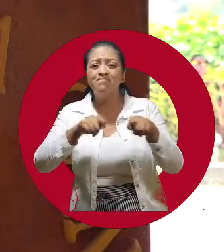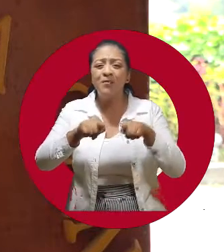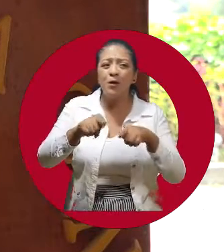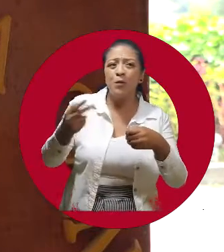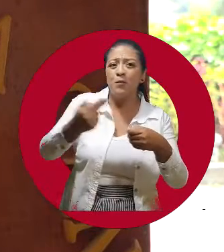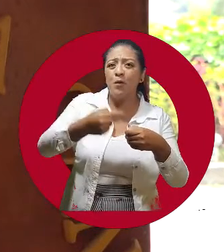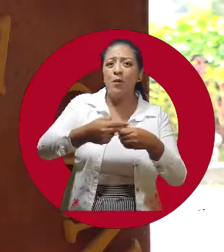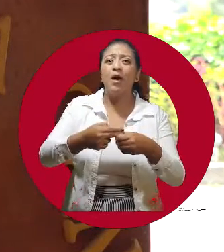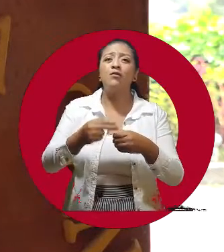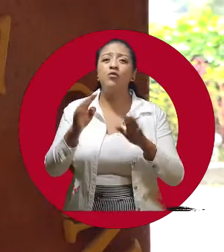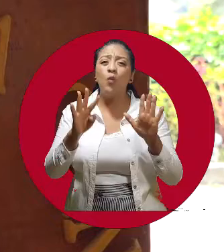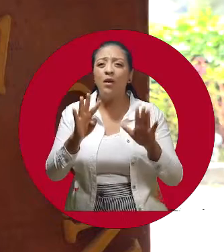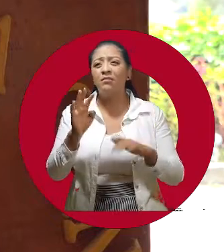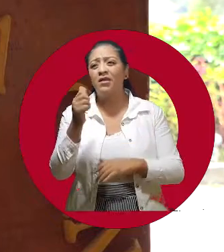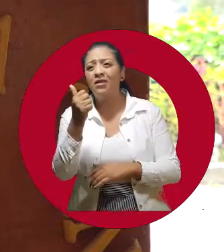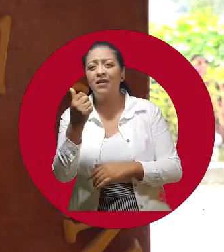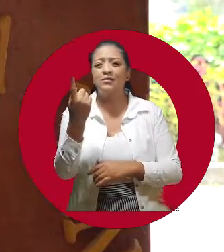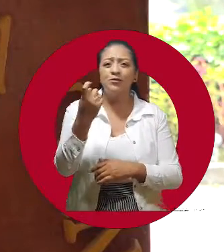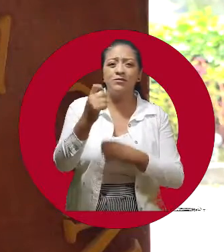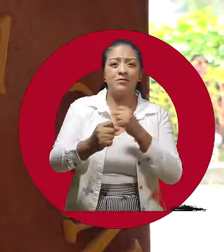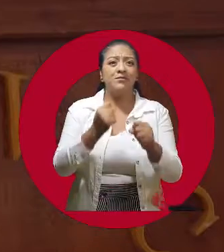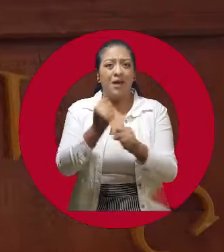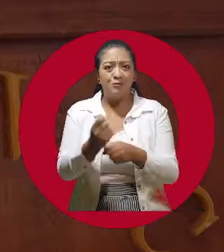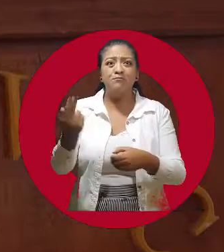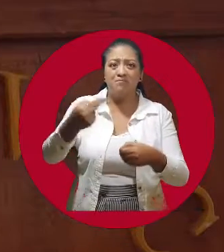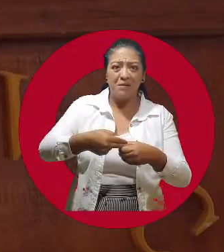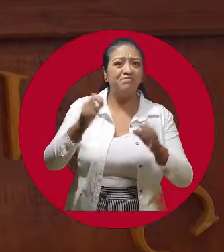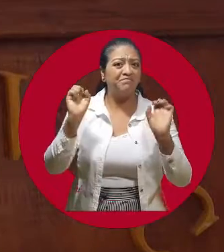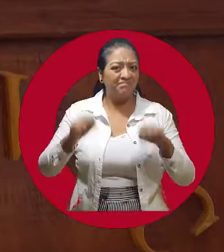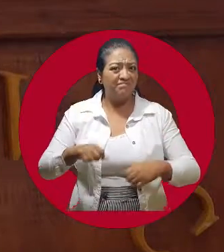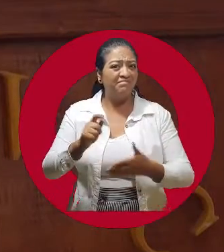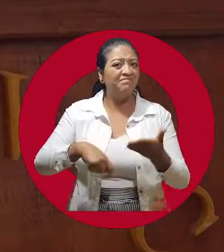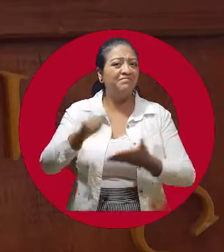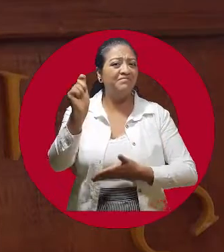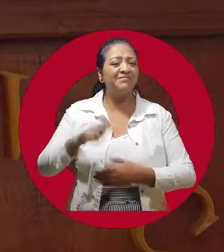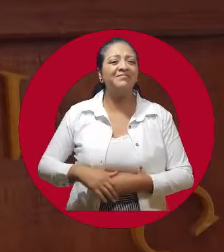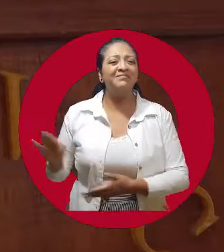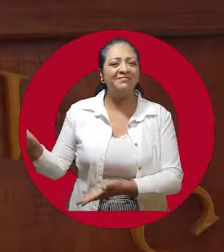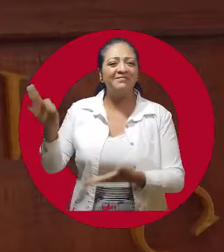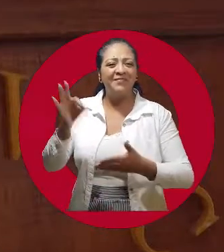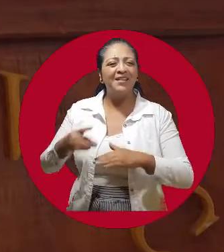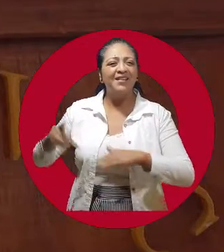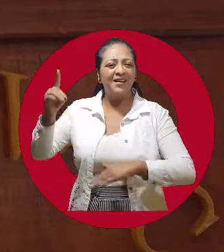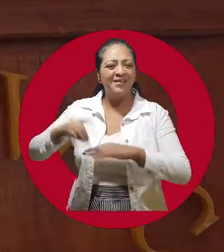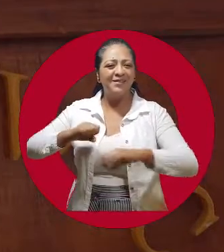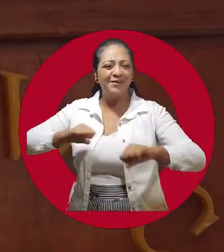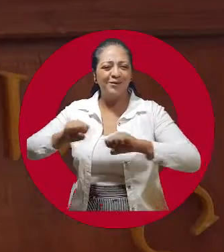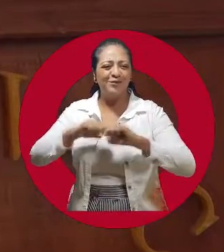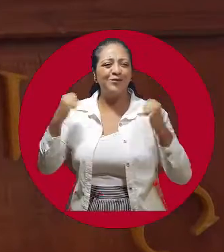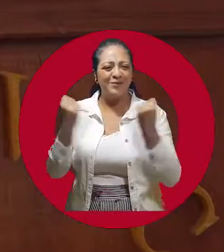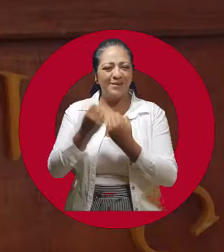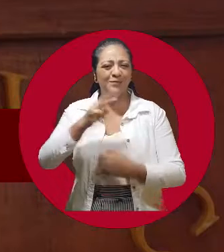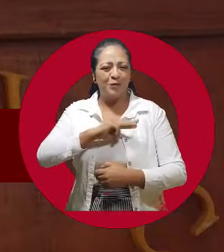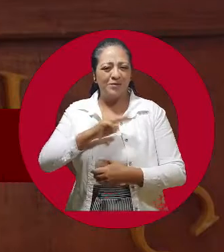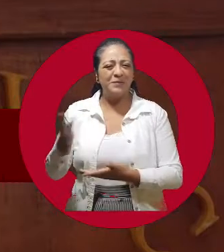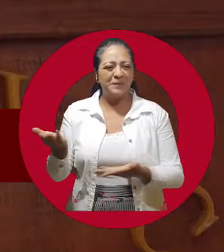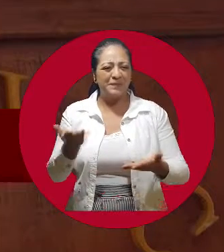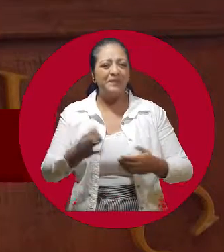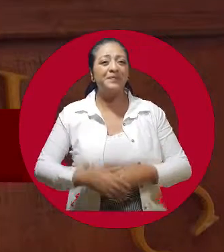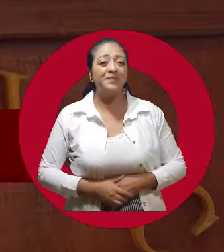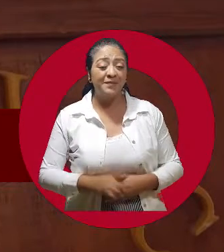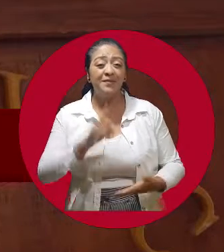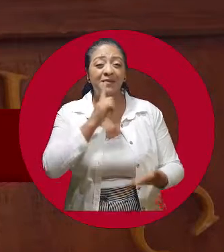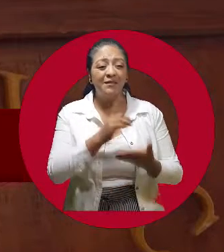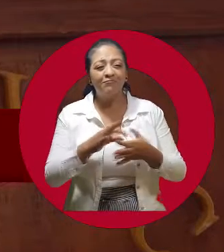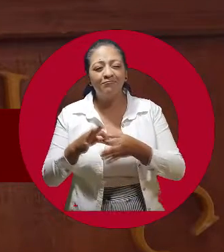es decir, 9-10 años y 11-12 años. Magíster Marlon Gómez, director de gestión social del municipio de Otavalo. El presente acuerdo